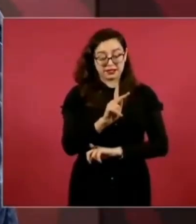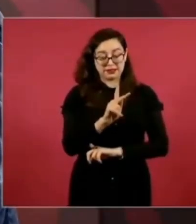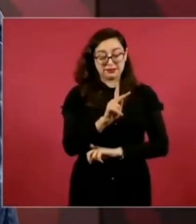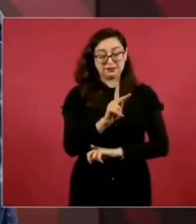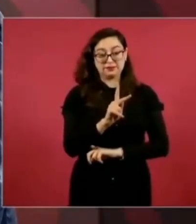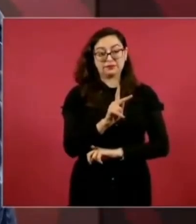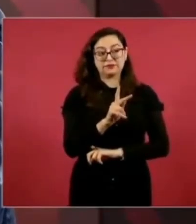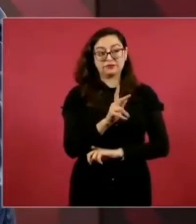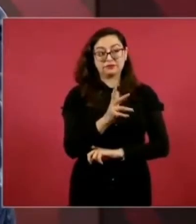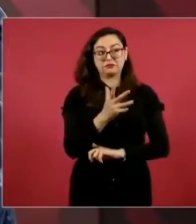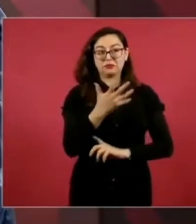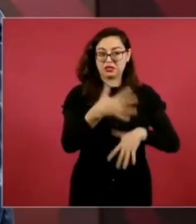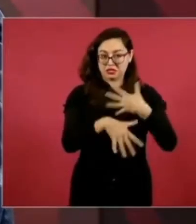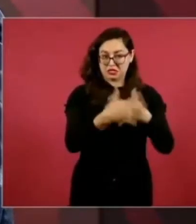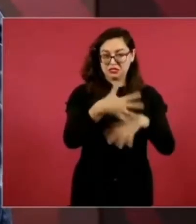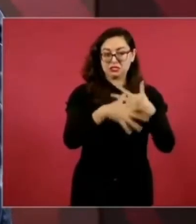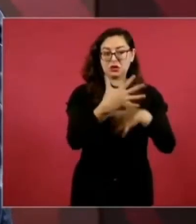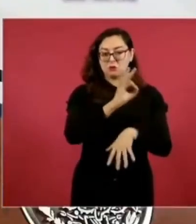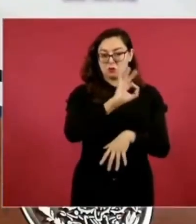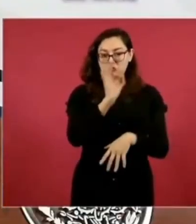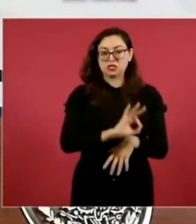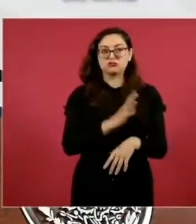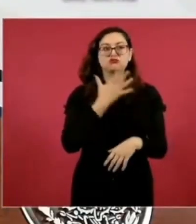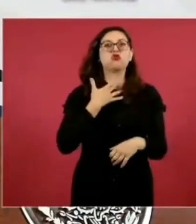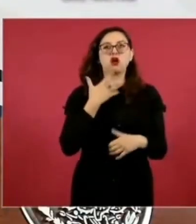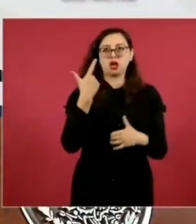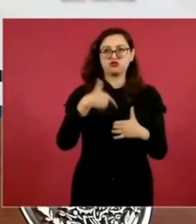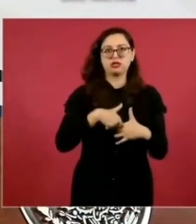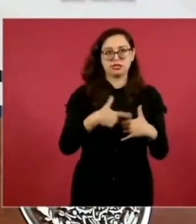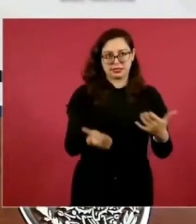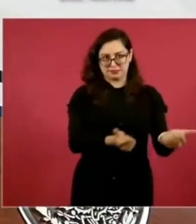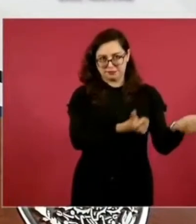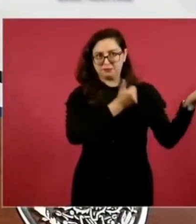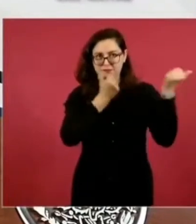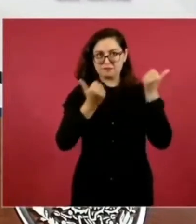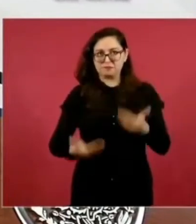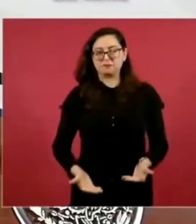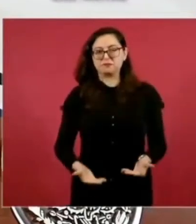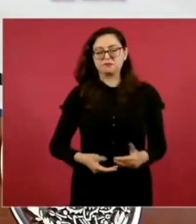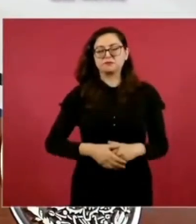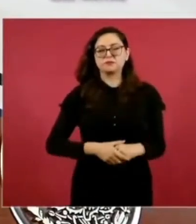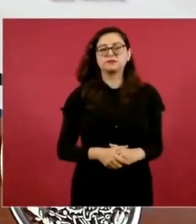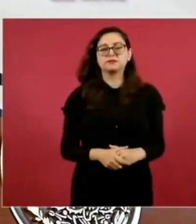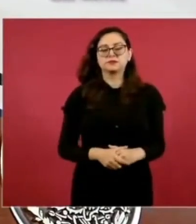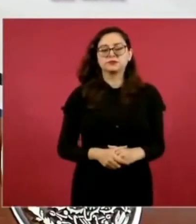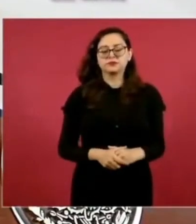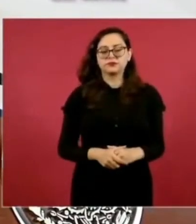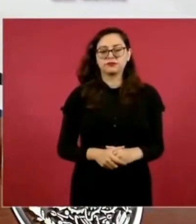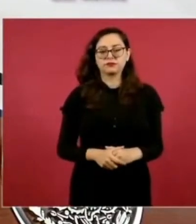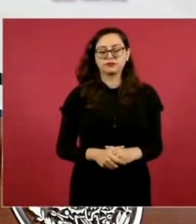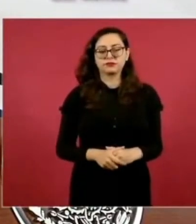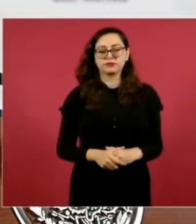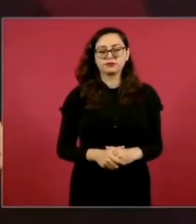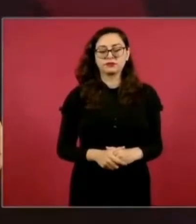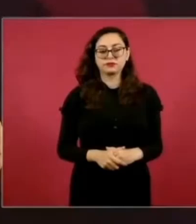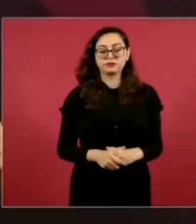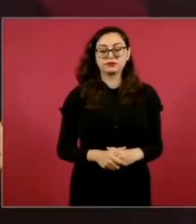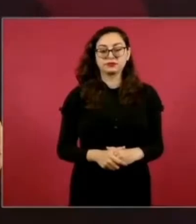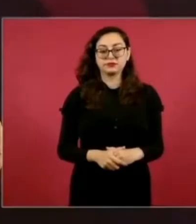es como el 15% de toda demanda de gasolina.